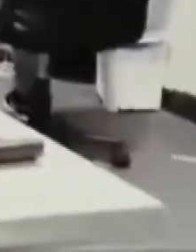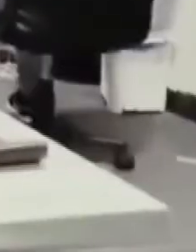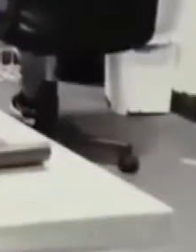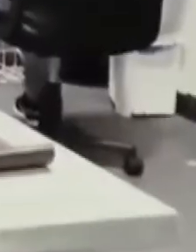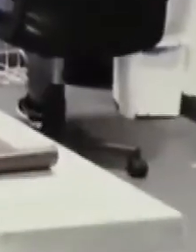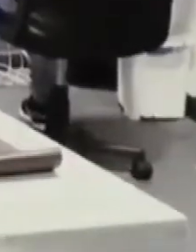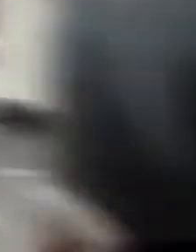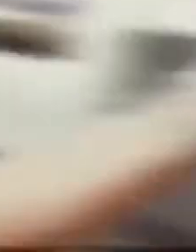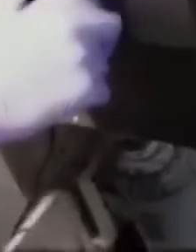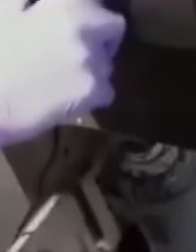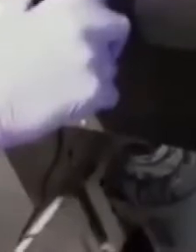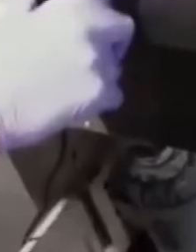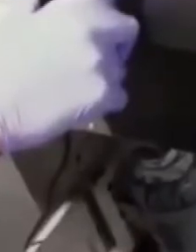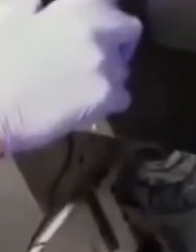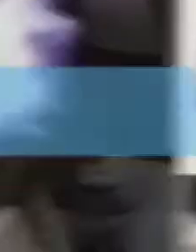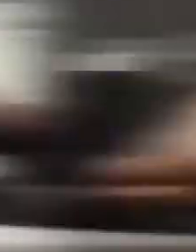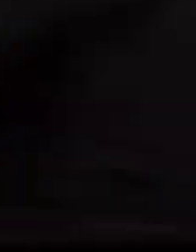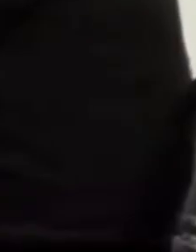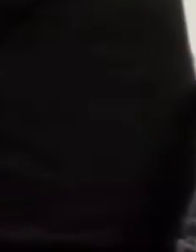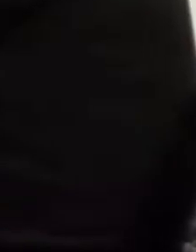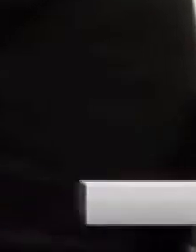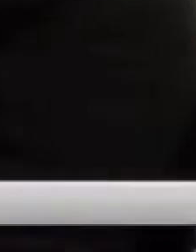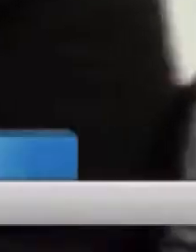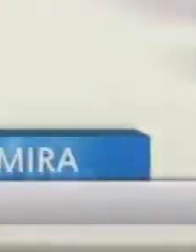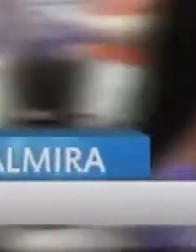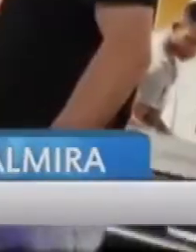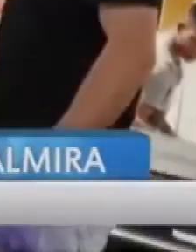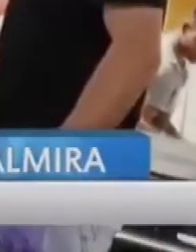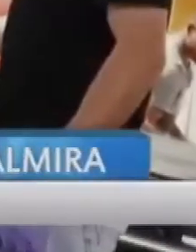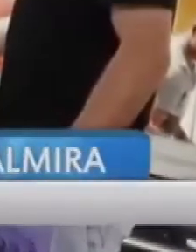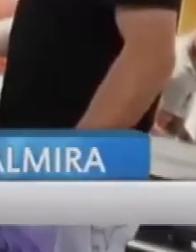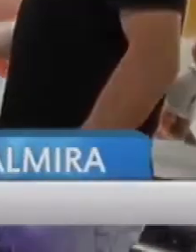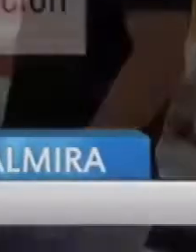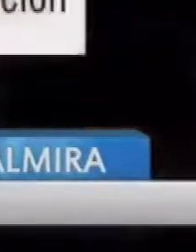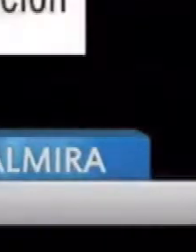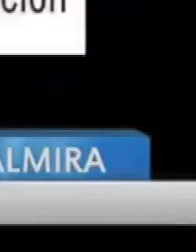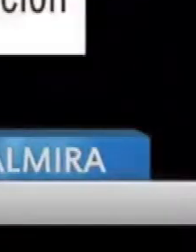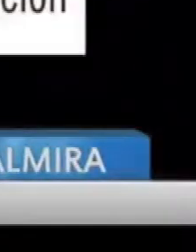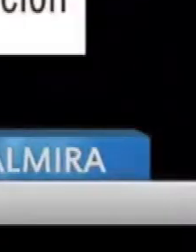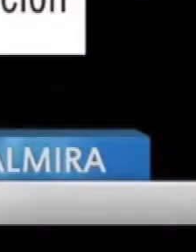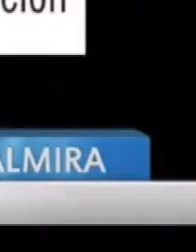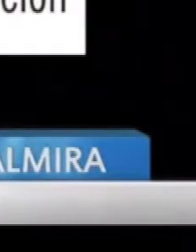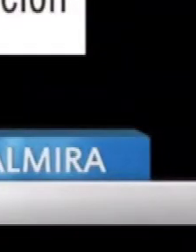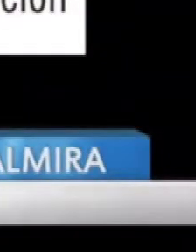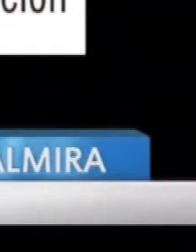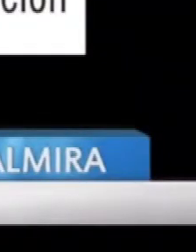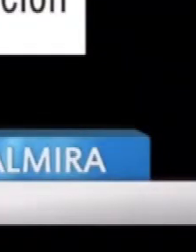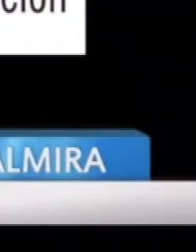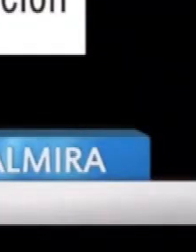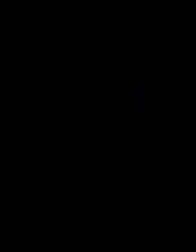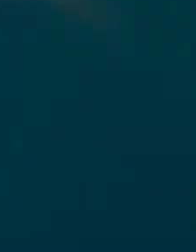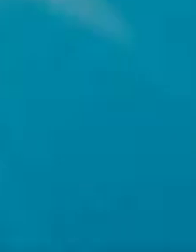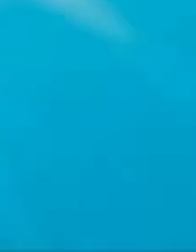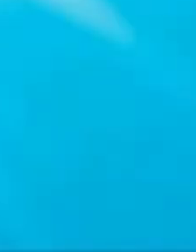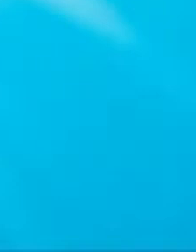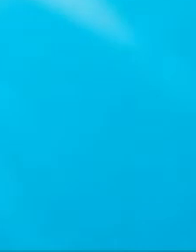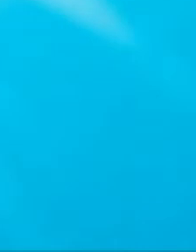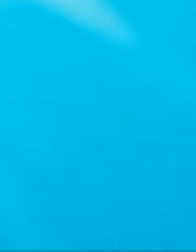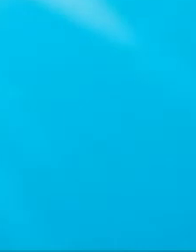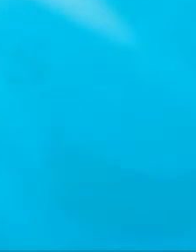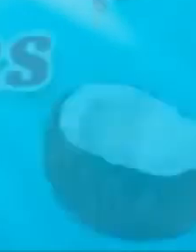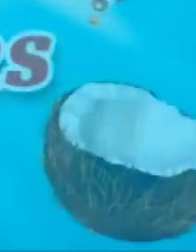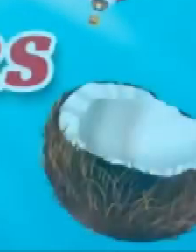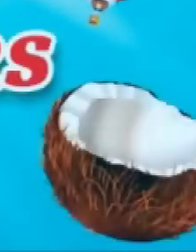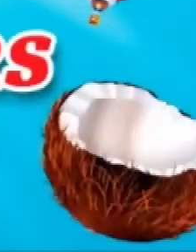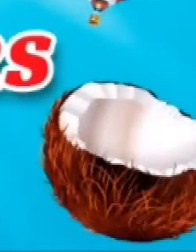publicidad. Estamos ubicados en la carrera 28, número 4812, Barranca Bermeja, Santander. En